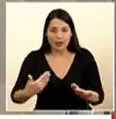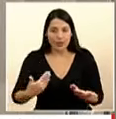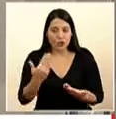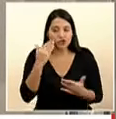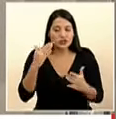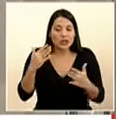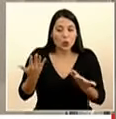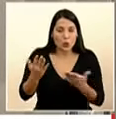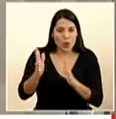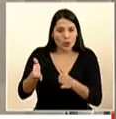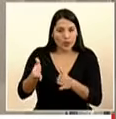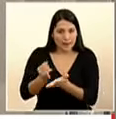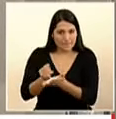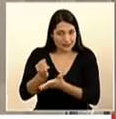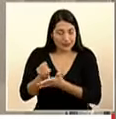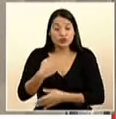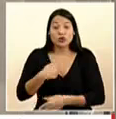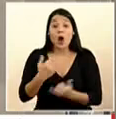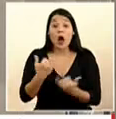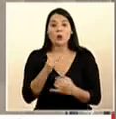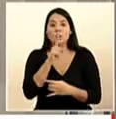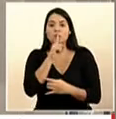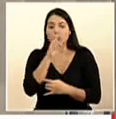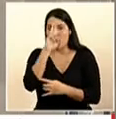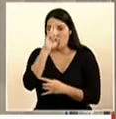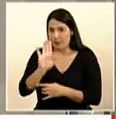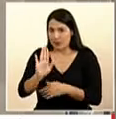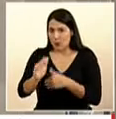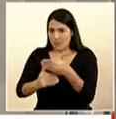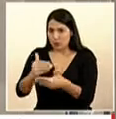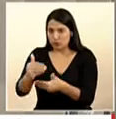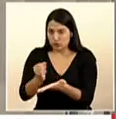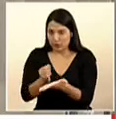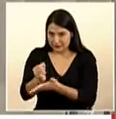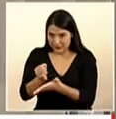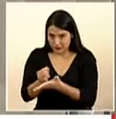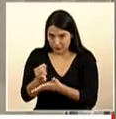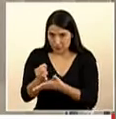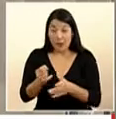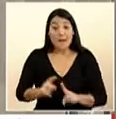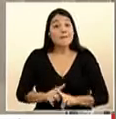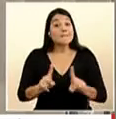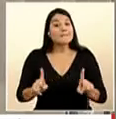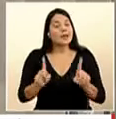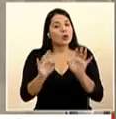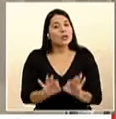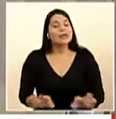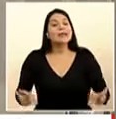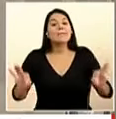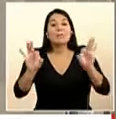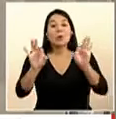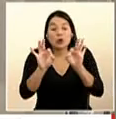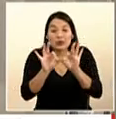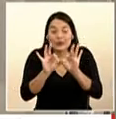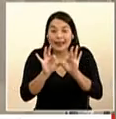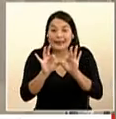vamos a respetar el proceso sin embargo si es importante indicar que esto va a permitir